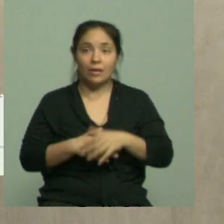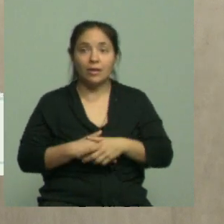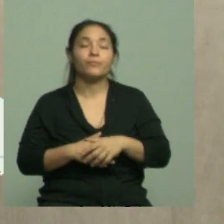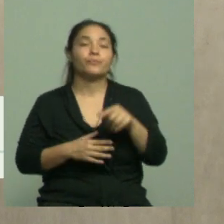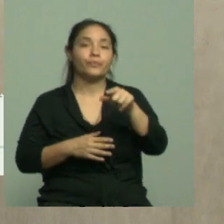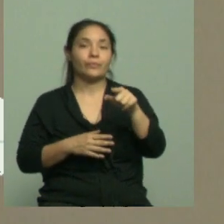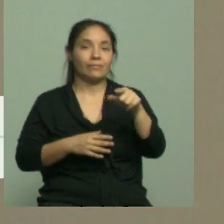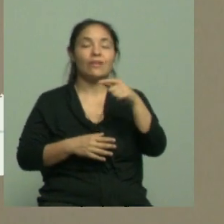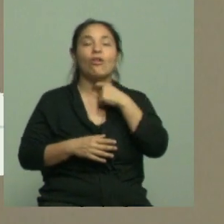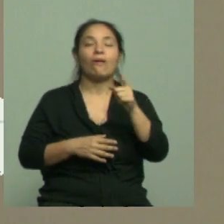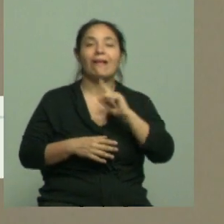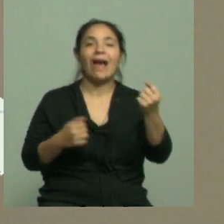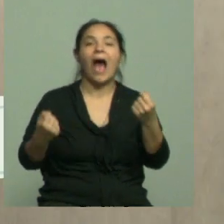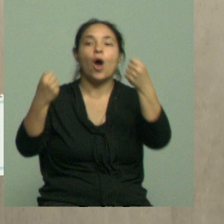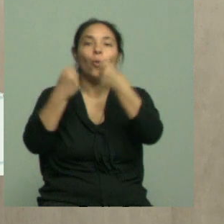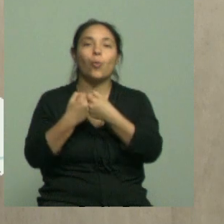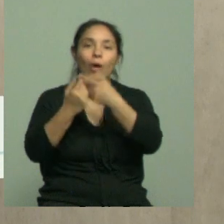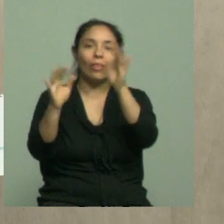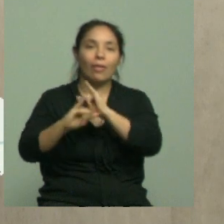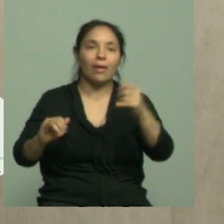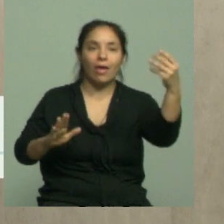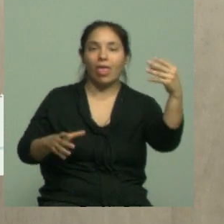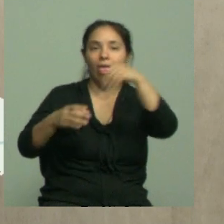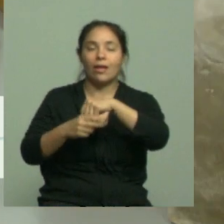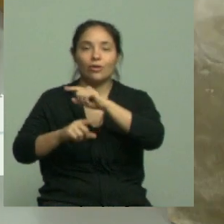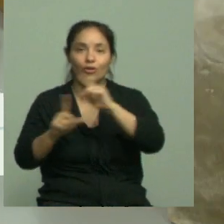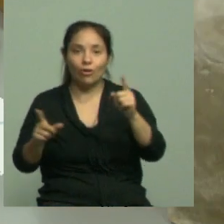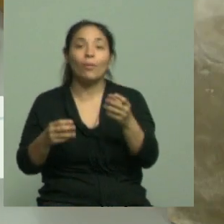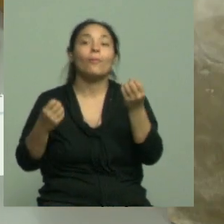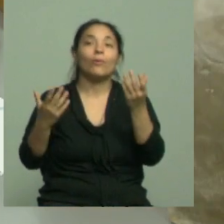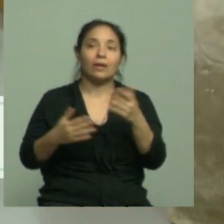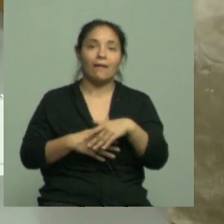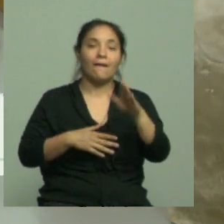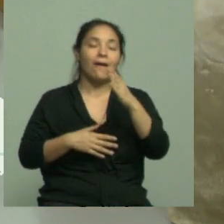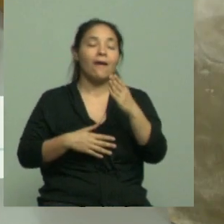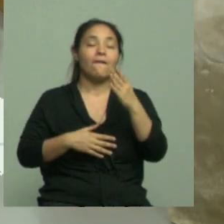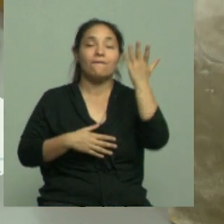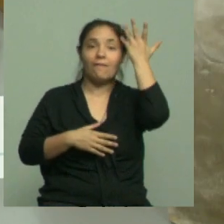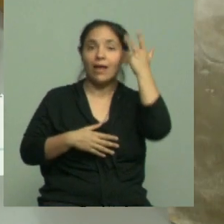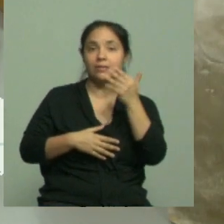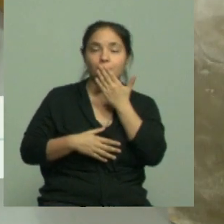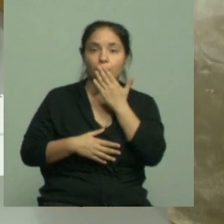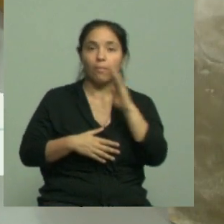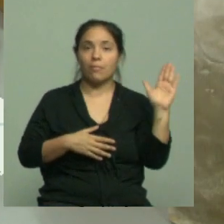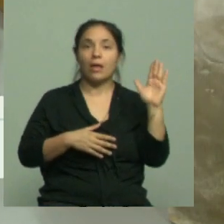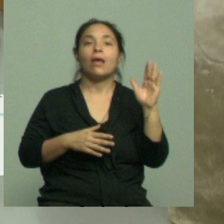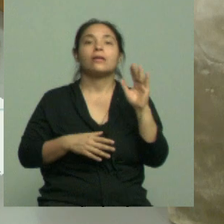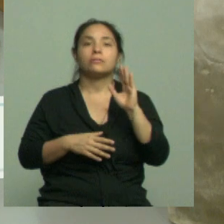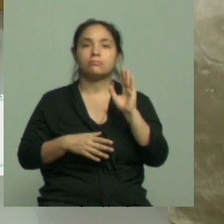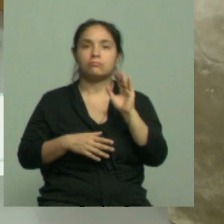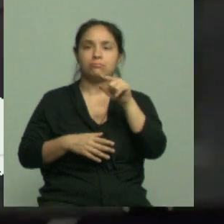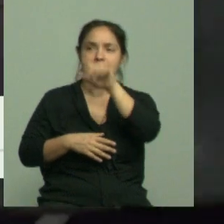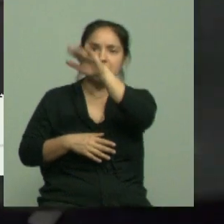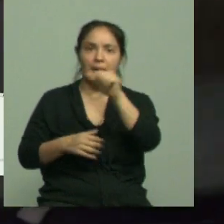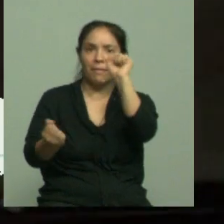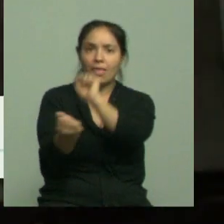tregua. Para ser parte, justamente por la vinculación con el Líbano, Francia se compromete a no aplicar detención sobre Benjamín